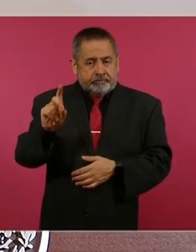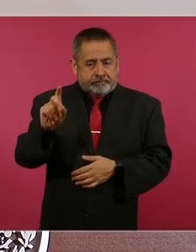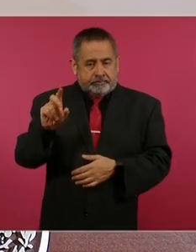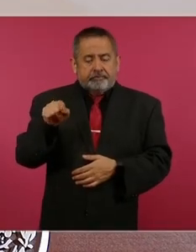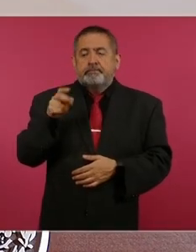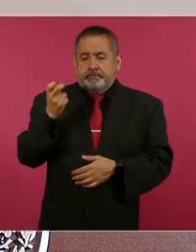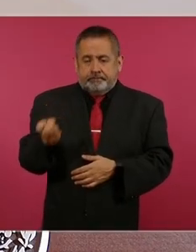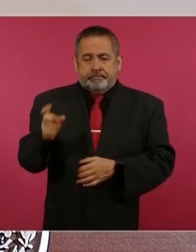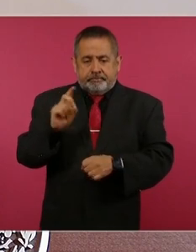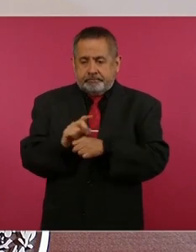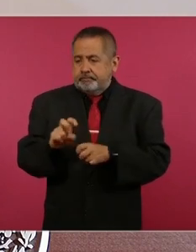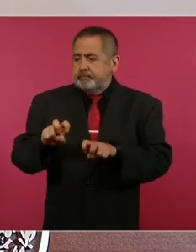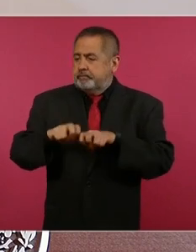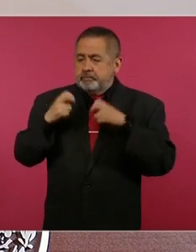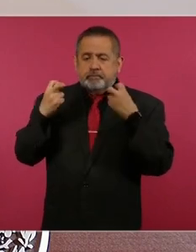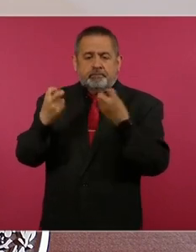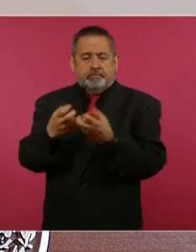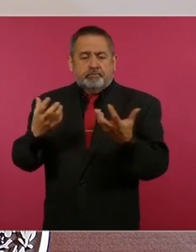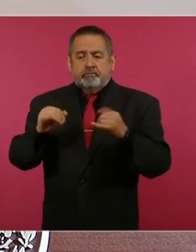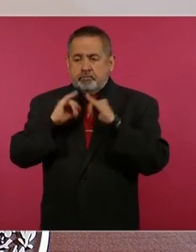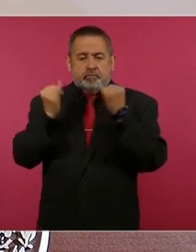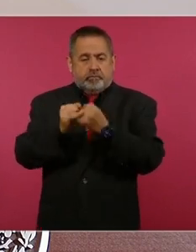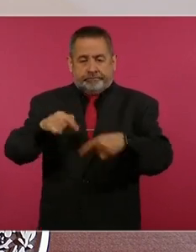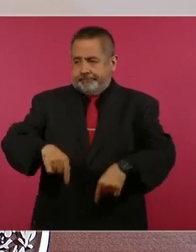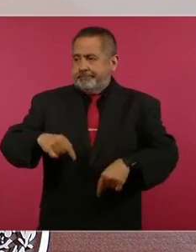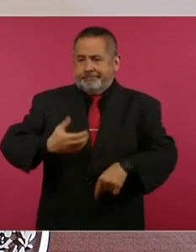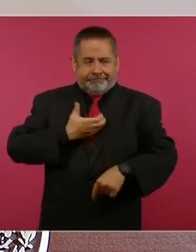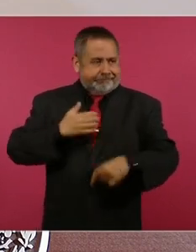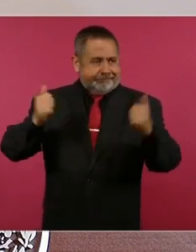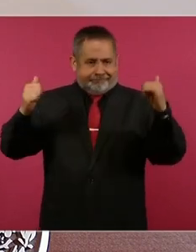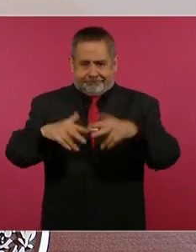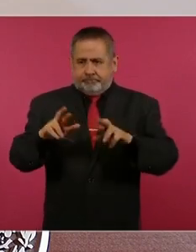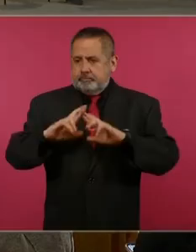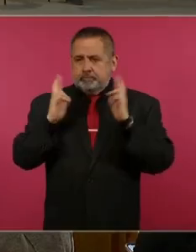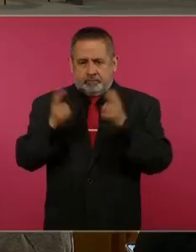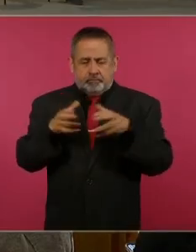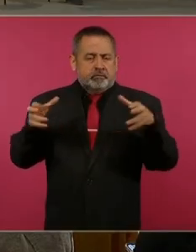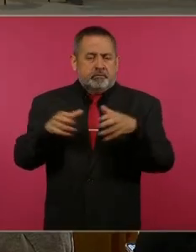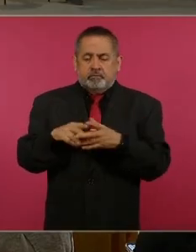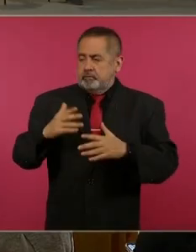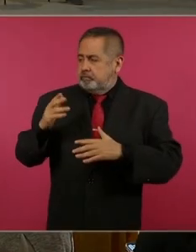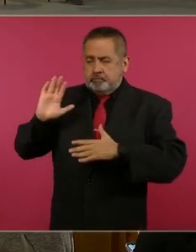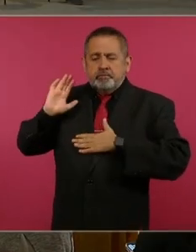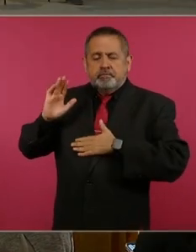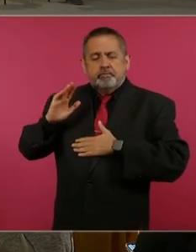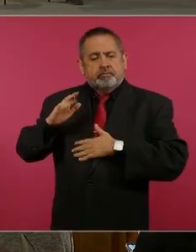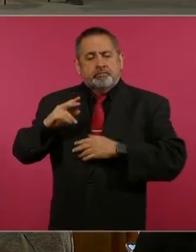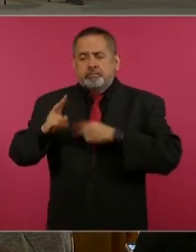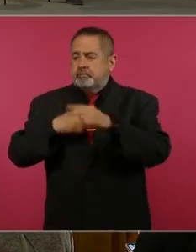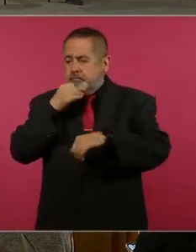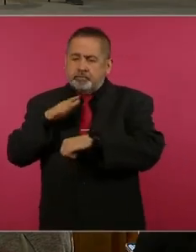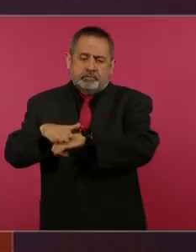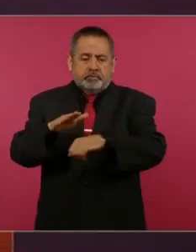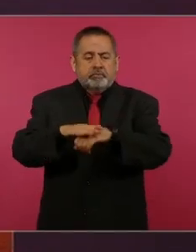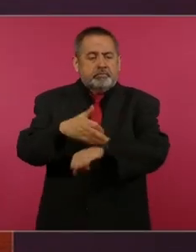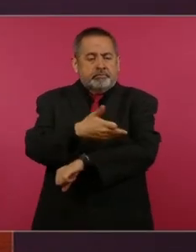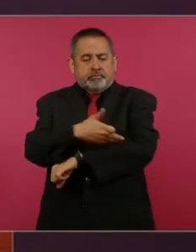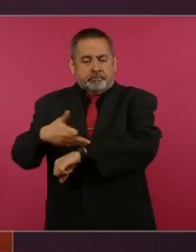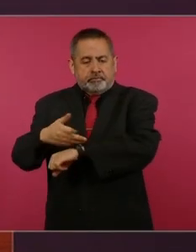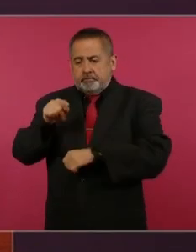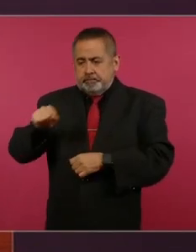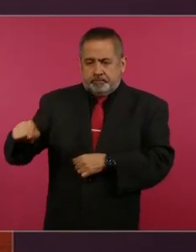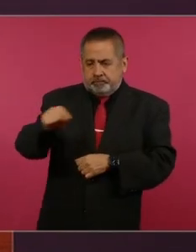llevar a cabo una reunión aquí en Palacio Nacional, que se fue un compromiso del señor presidente con los